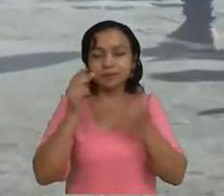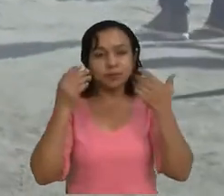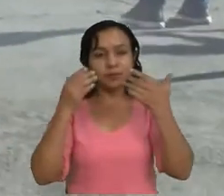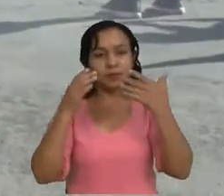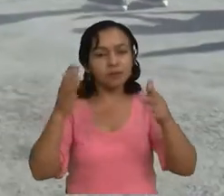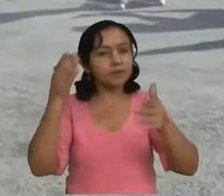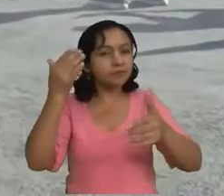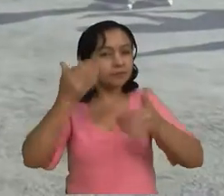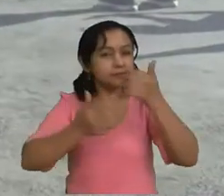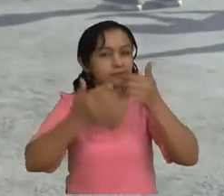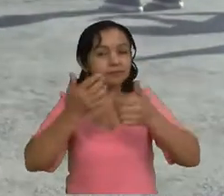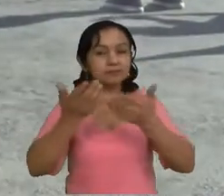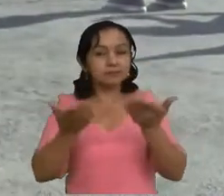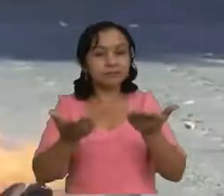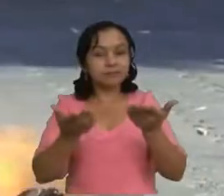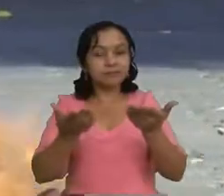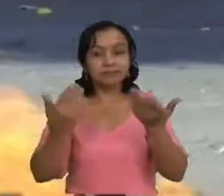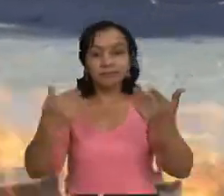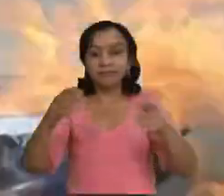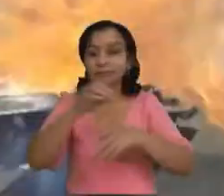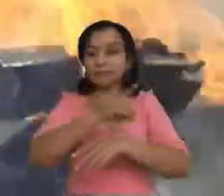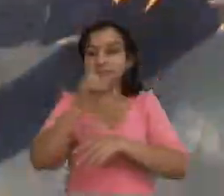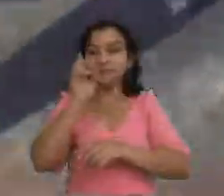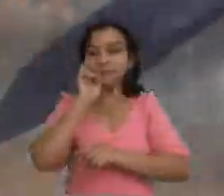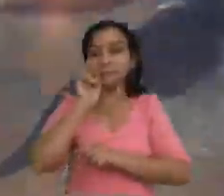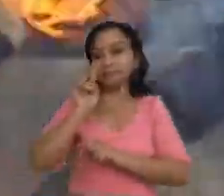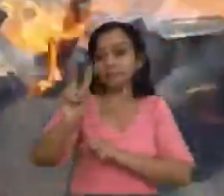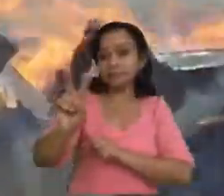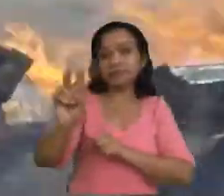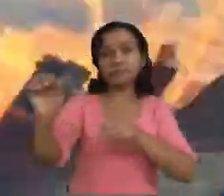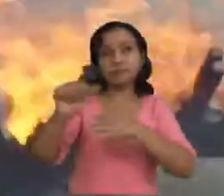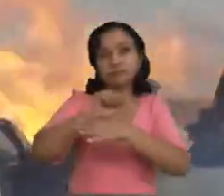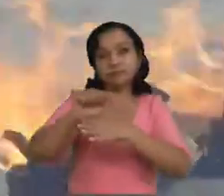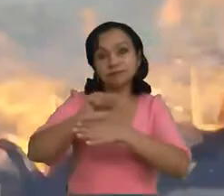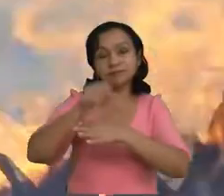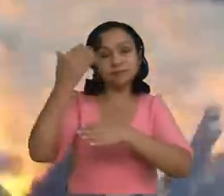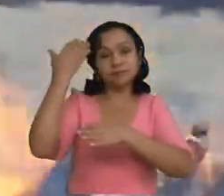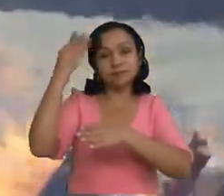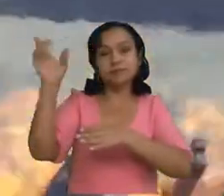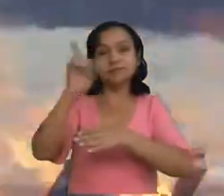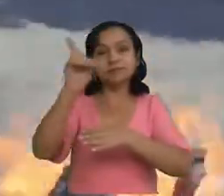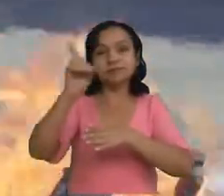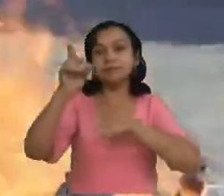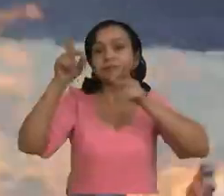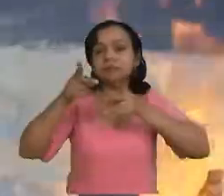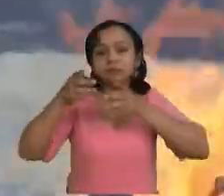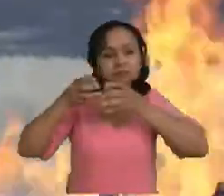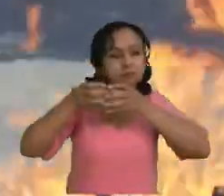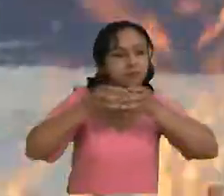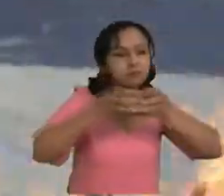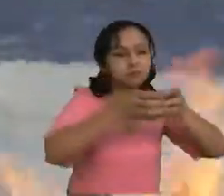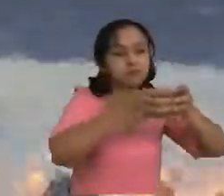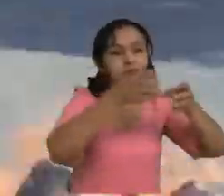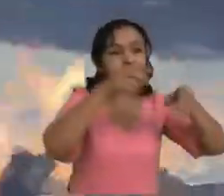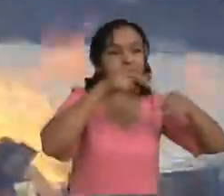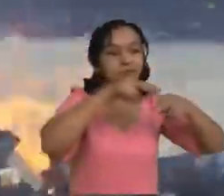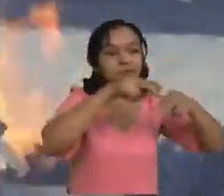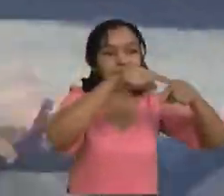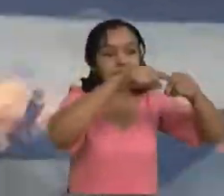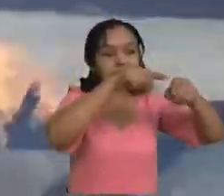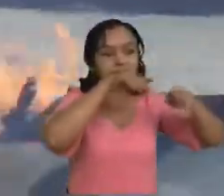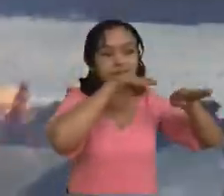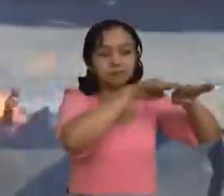de desastre que en cualquier momento. Si ustedes observaron en el simulacro, ellos ya saben el punto de evacuación en esta zona del parqueo. Cada zona